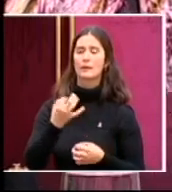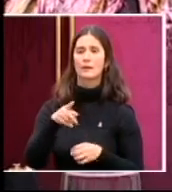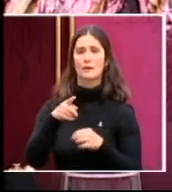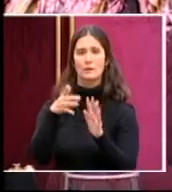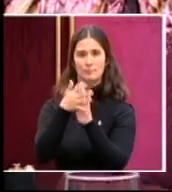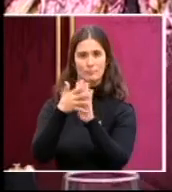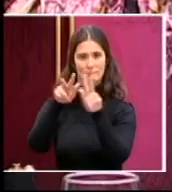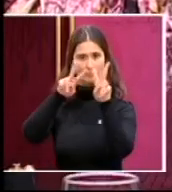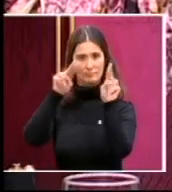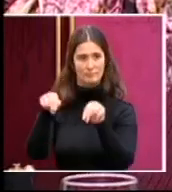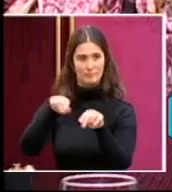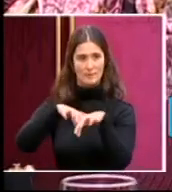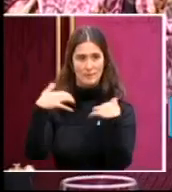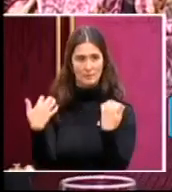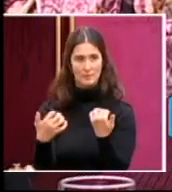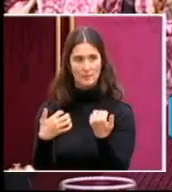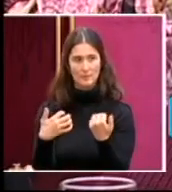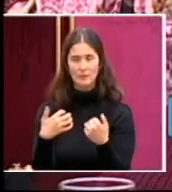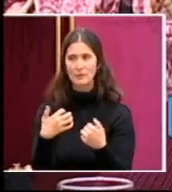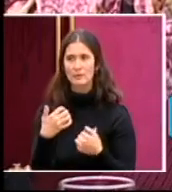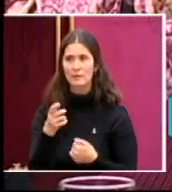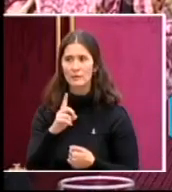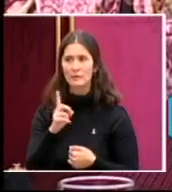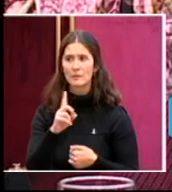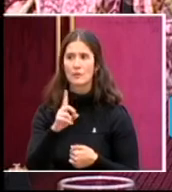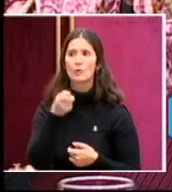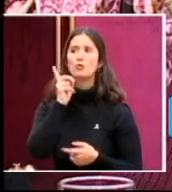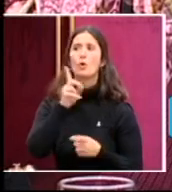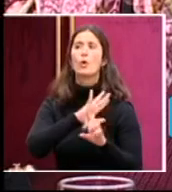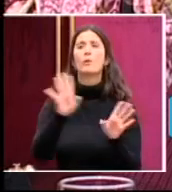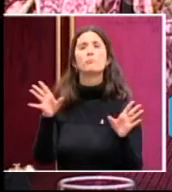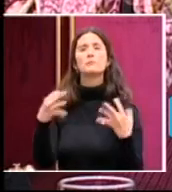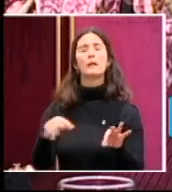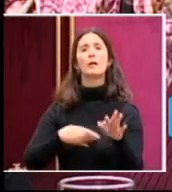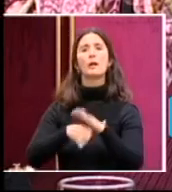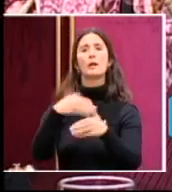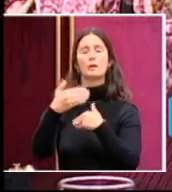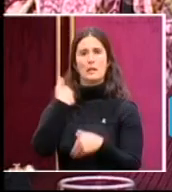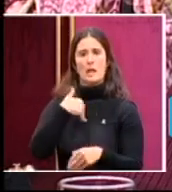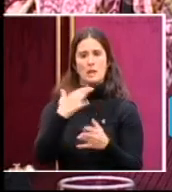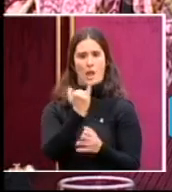cuestión en el Pleno, porque no puede suponer una simple continuidad. Ya existe un pacto de